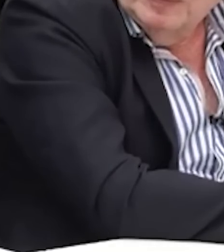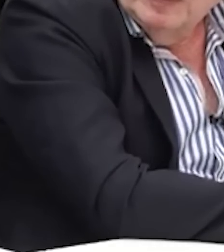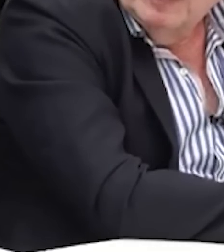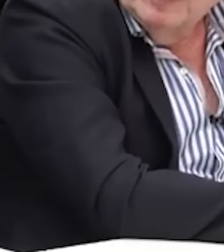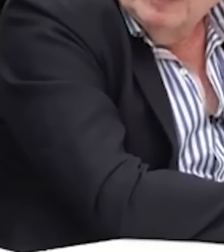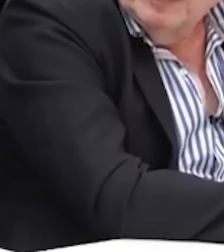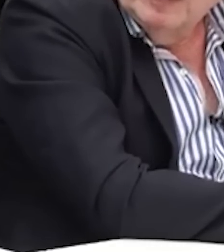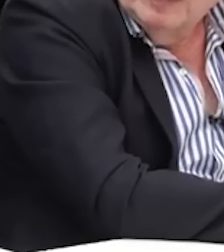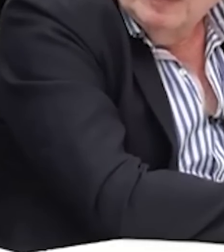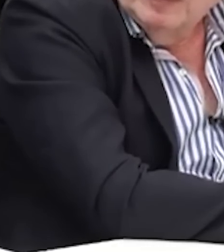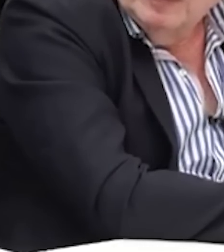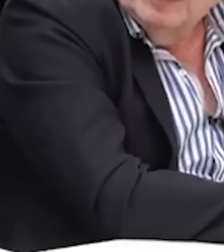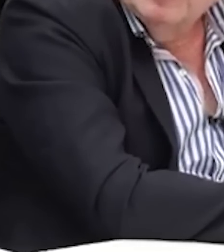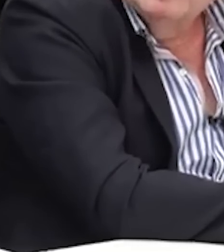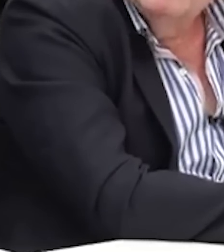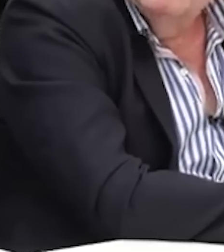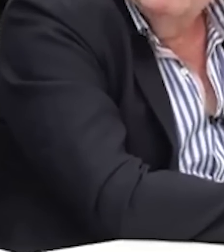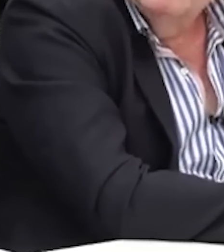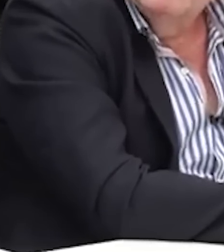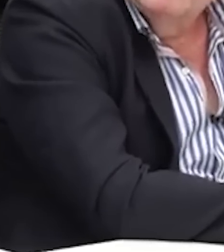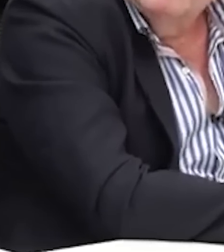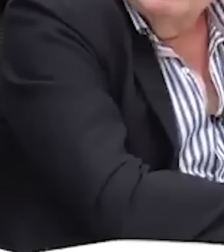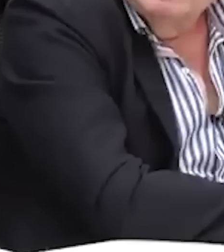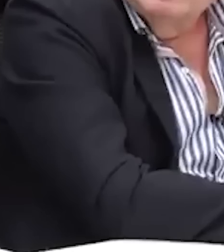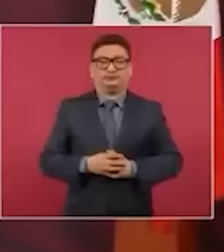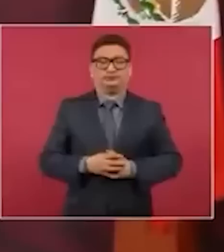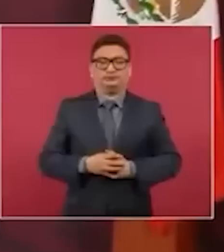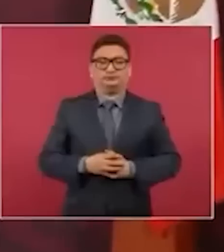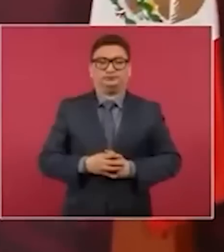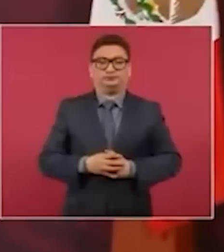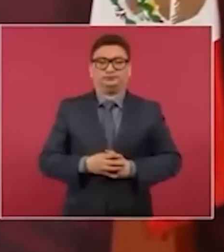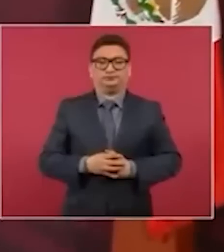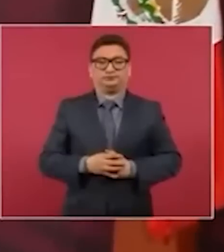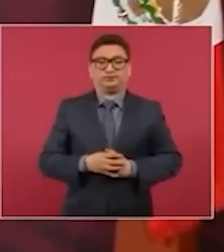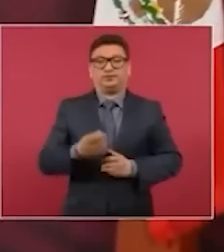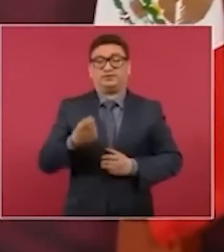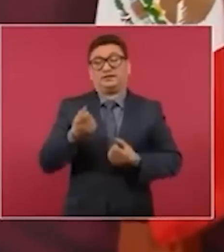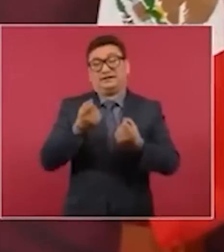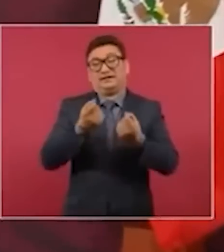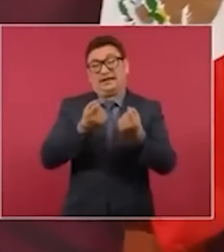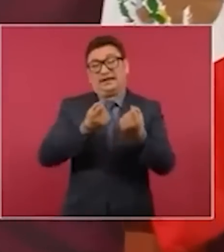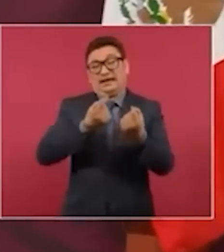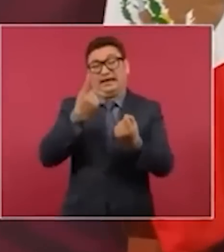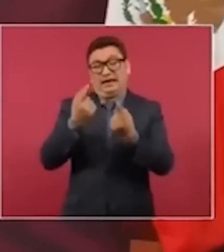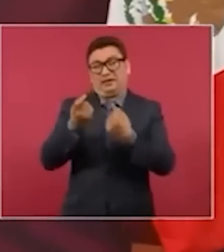ver qué expresión nos está mostrando. Vamos a ver. Algunos